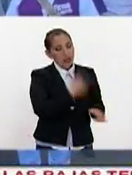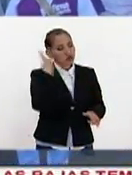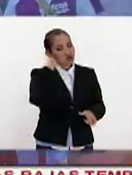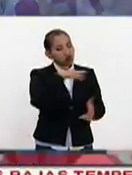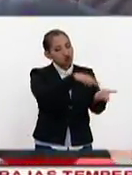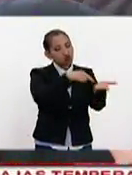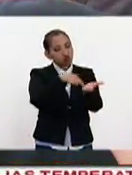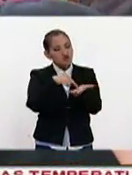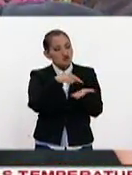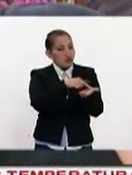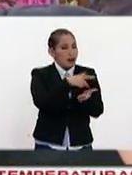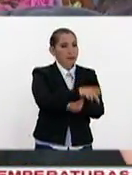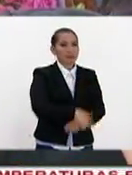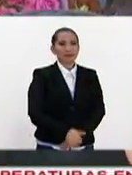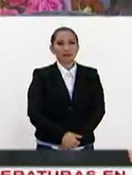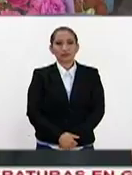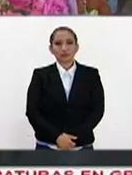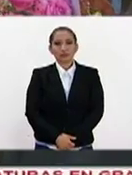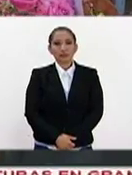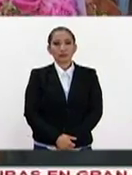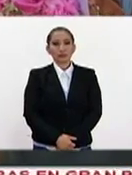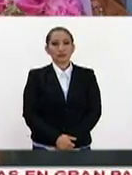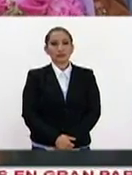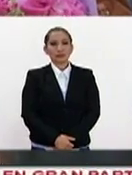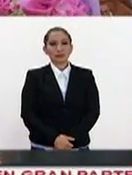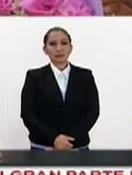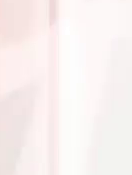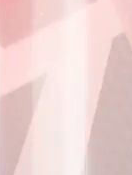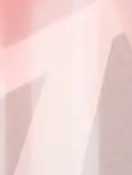su recolección también de firmas.